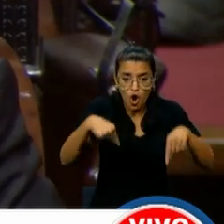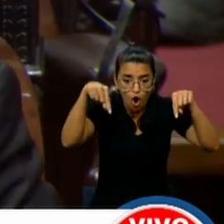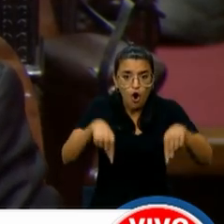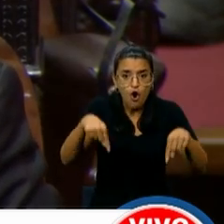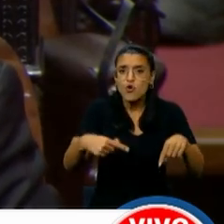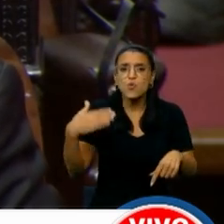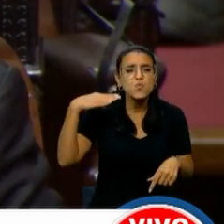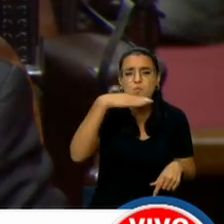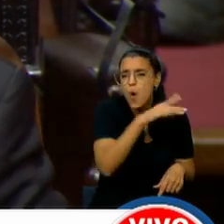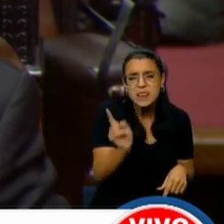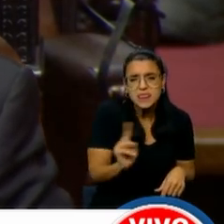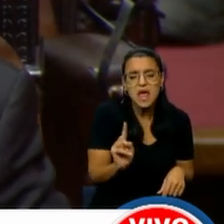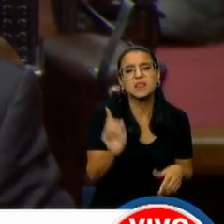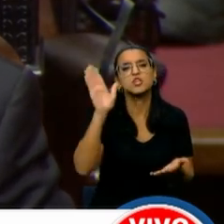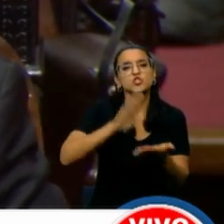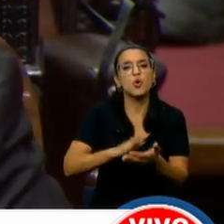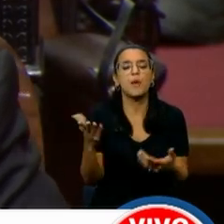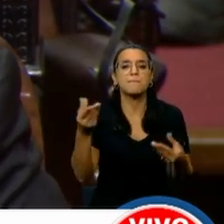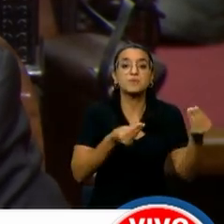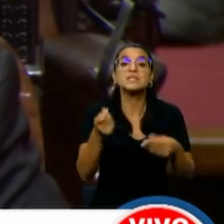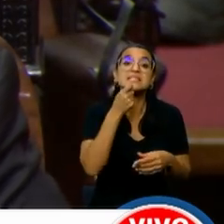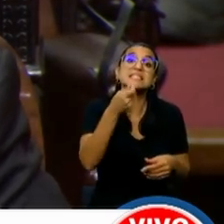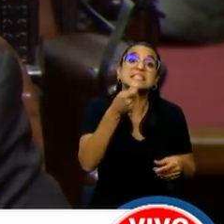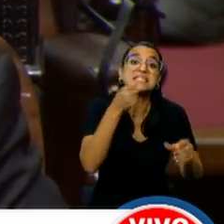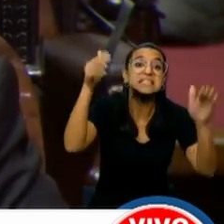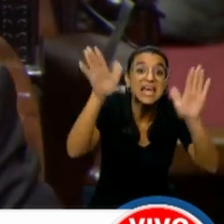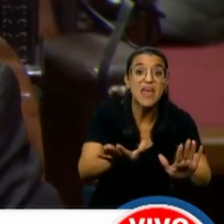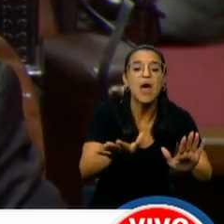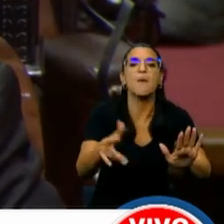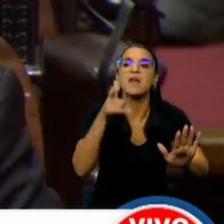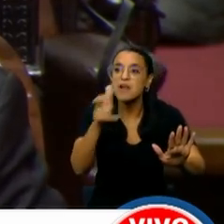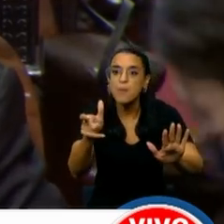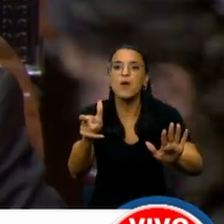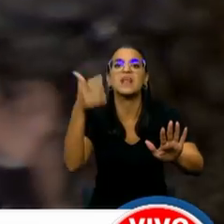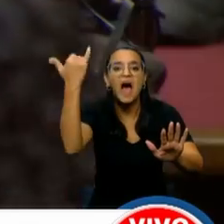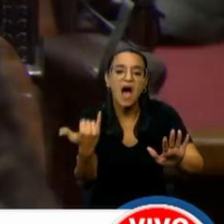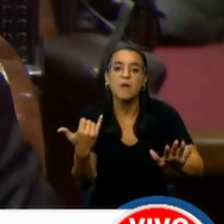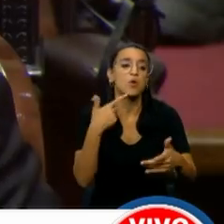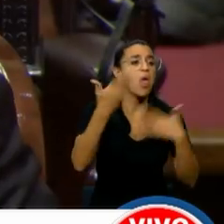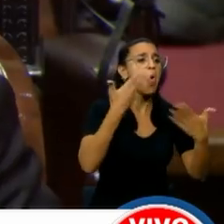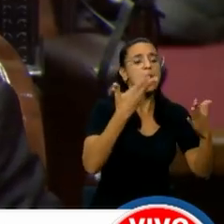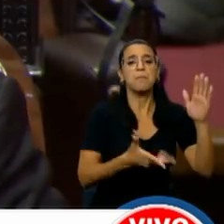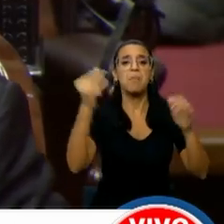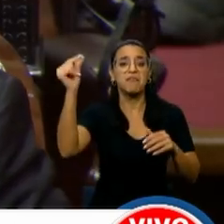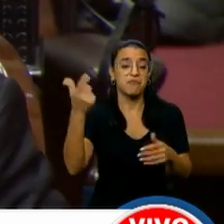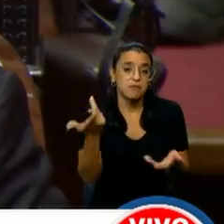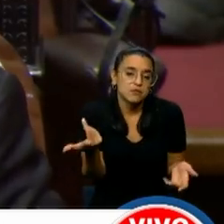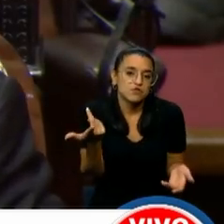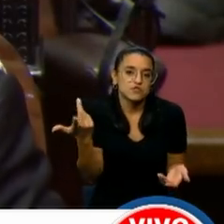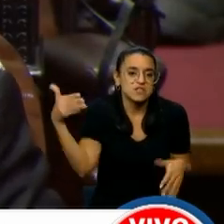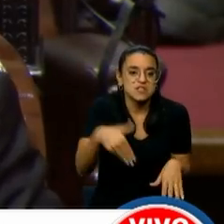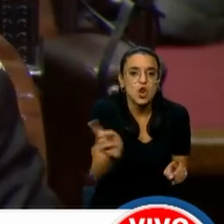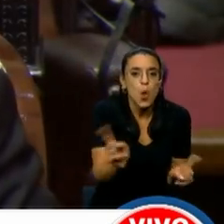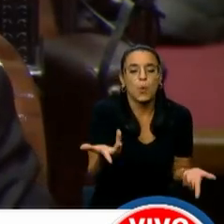no entienden del presupuesto las hubieran entendido si se quedaban cuando le dieron la respuesta pero tiraron el discurso y se fueron esta es la realidad de lo que